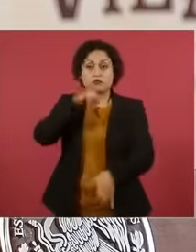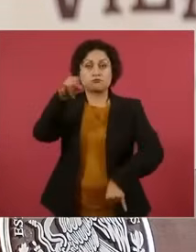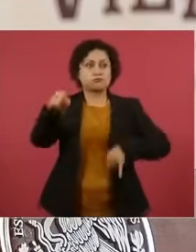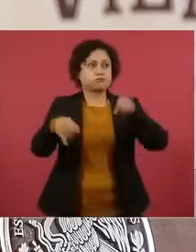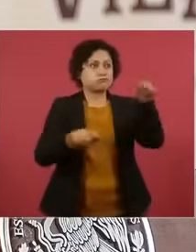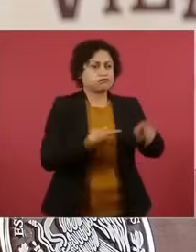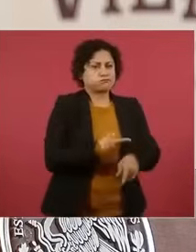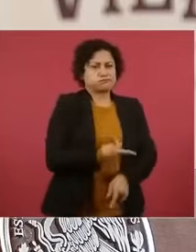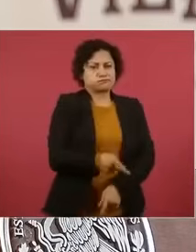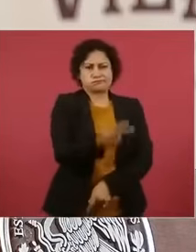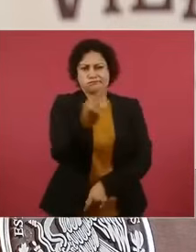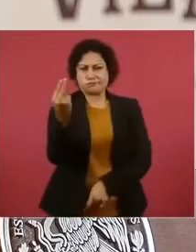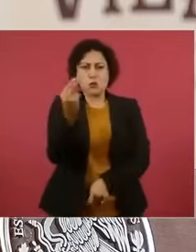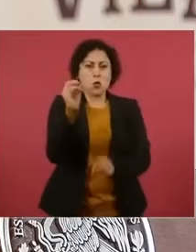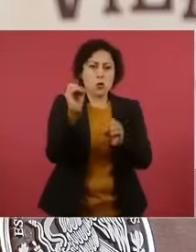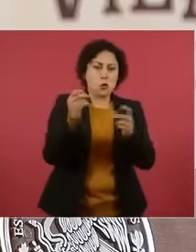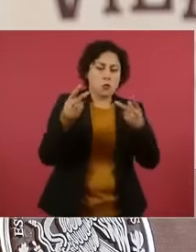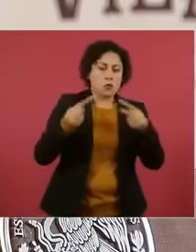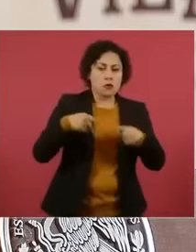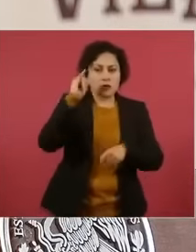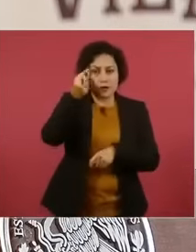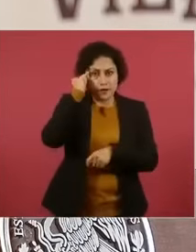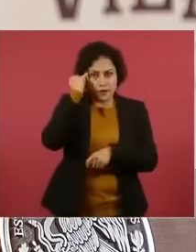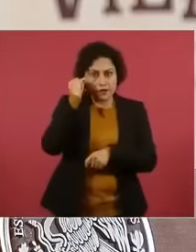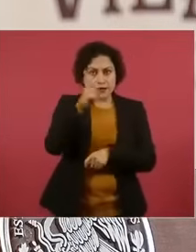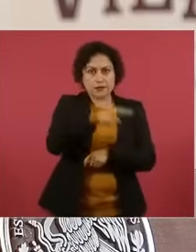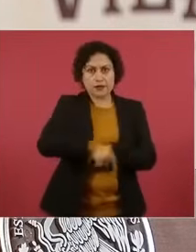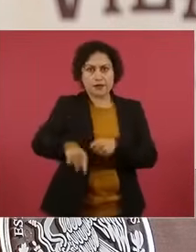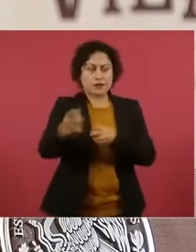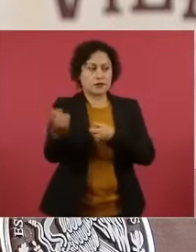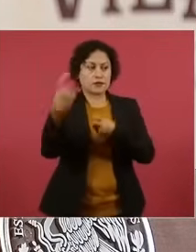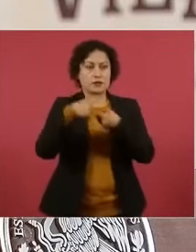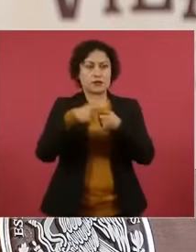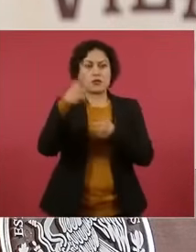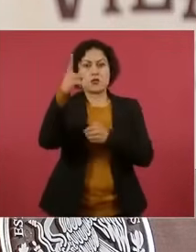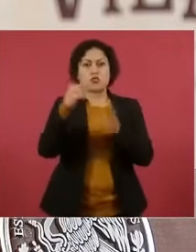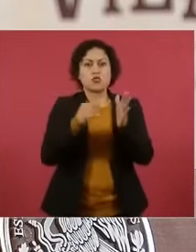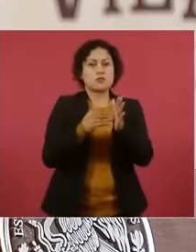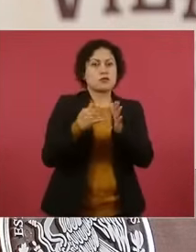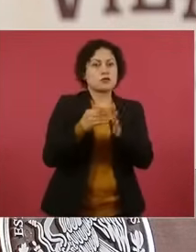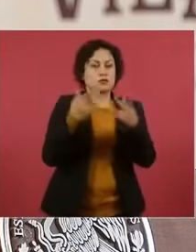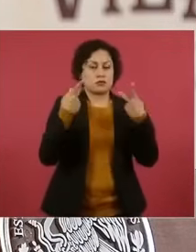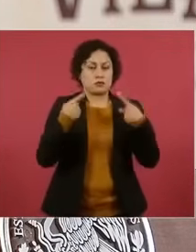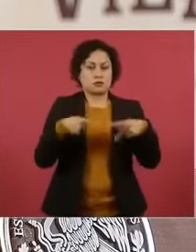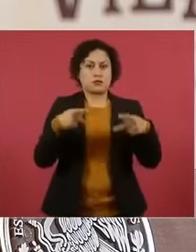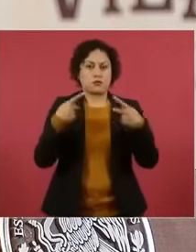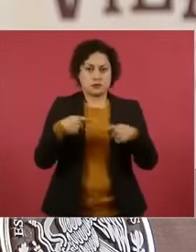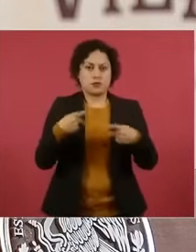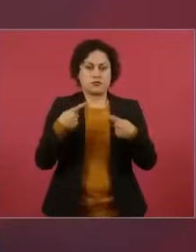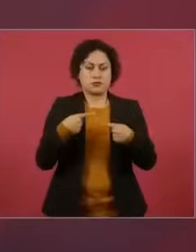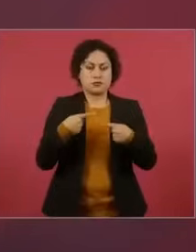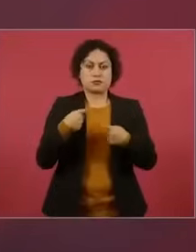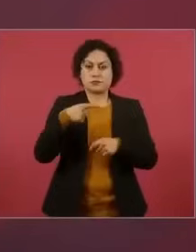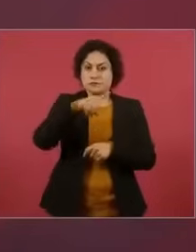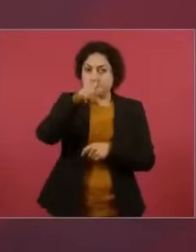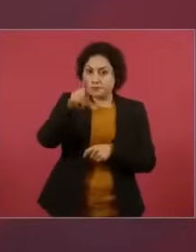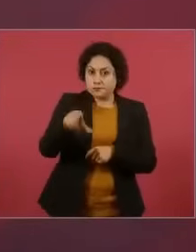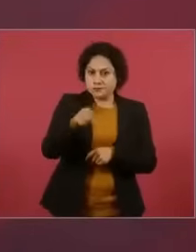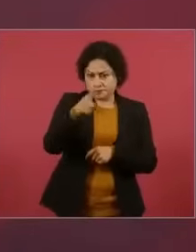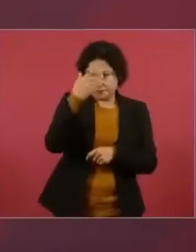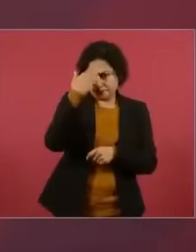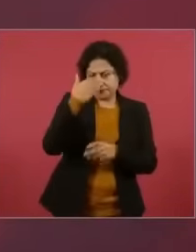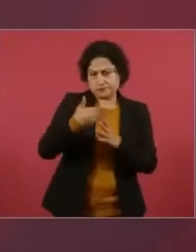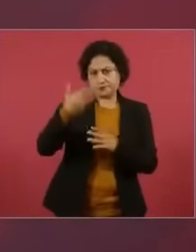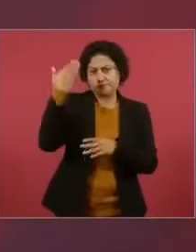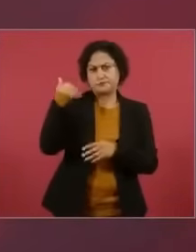país. Inició con 1 millón de derechohabientes. Posteriormente, como ustedes saben, el presidente planteó la firma de